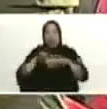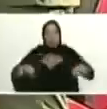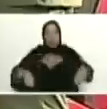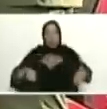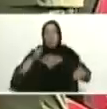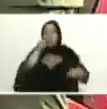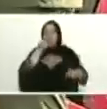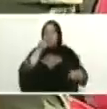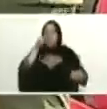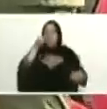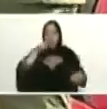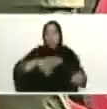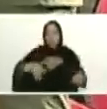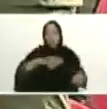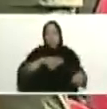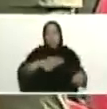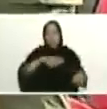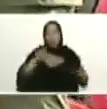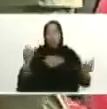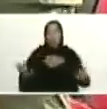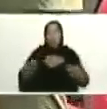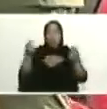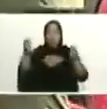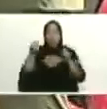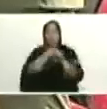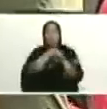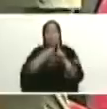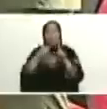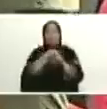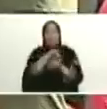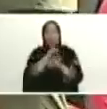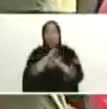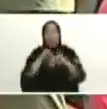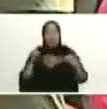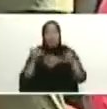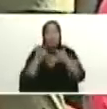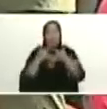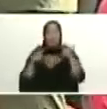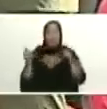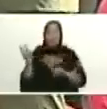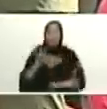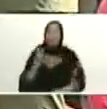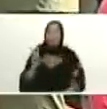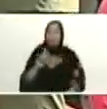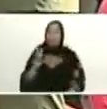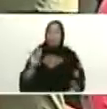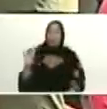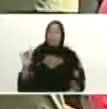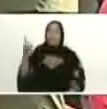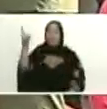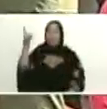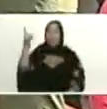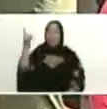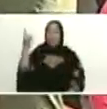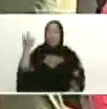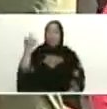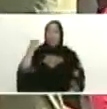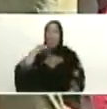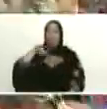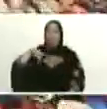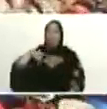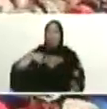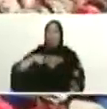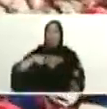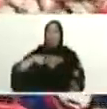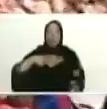el pueblo venezolano se llenaron de gloria luchando por la independencia y la libertad de Venezuela. El primero liderado por nuestro general